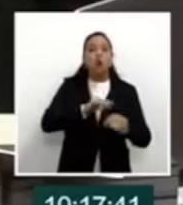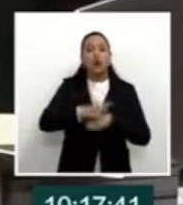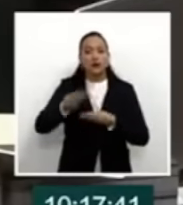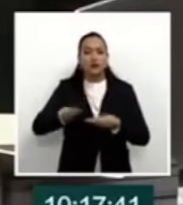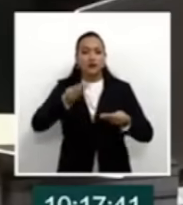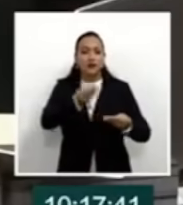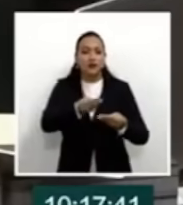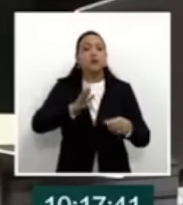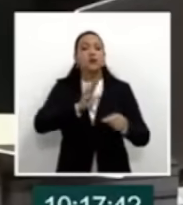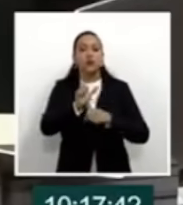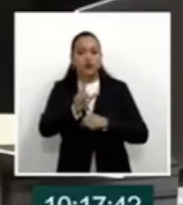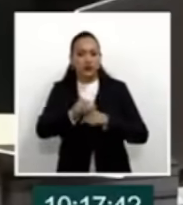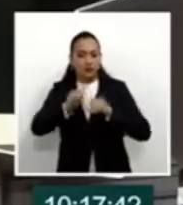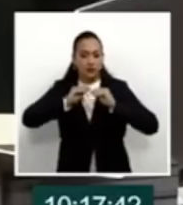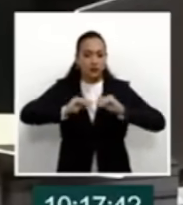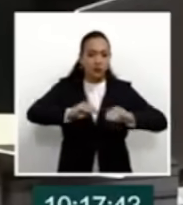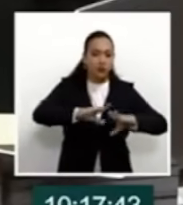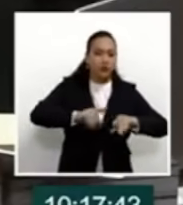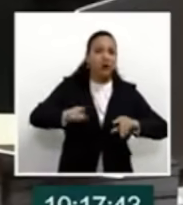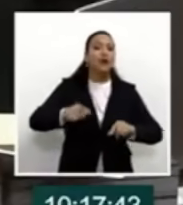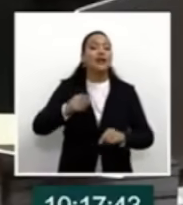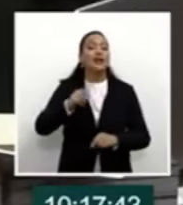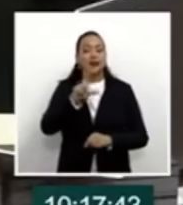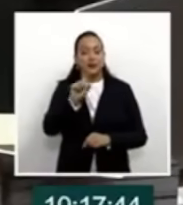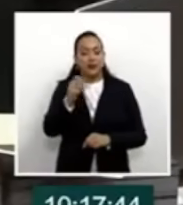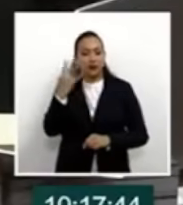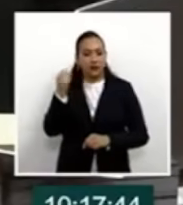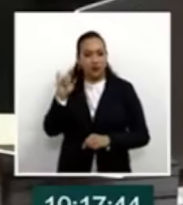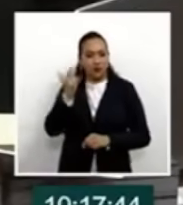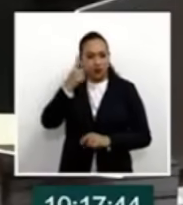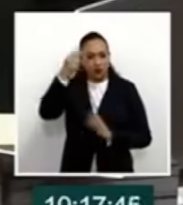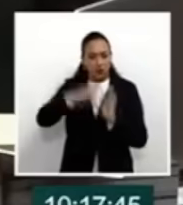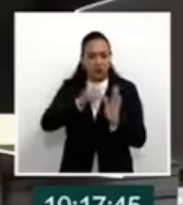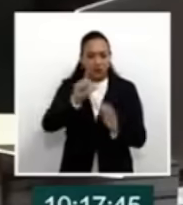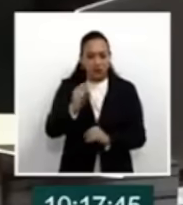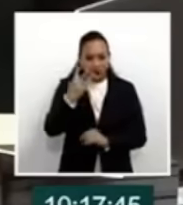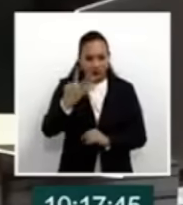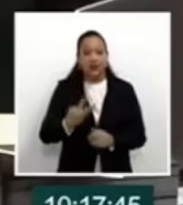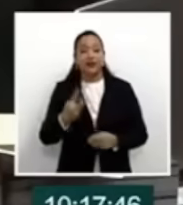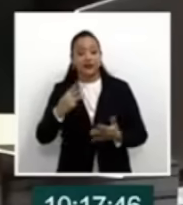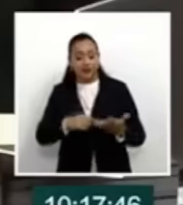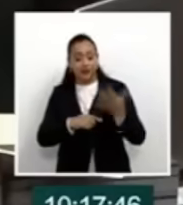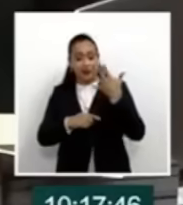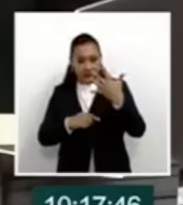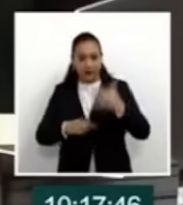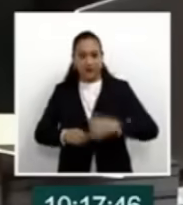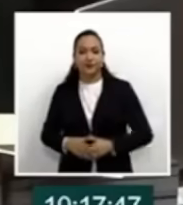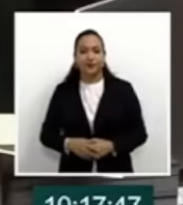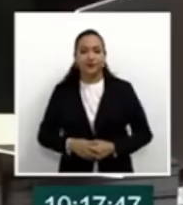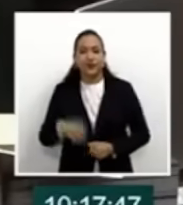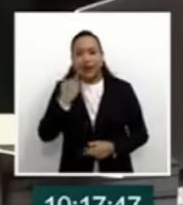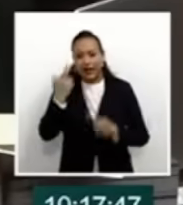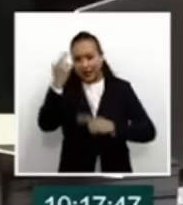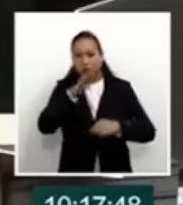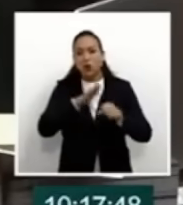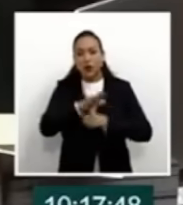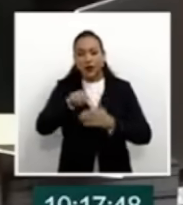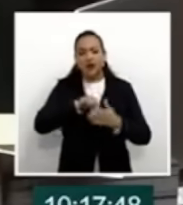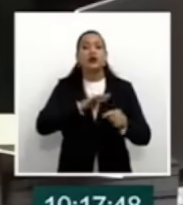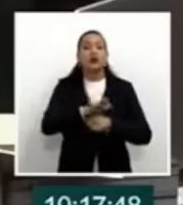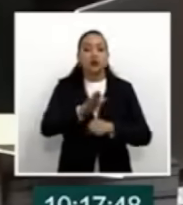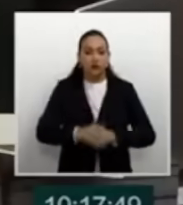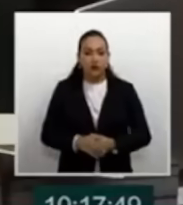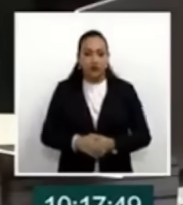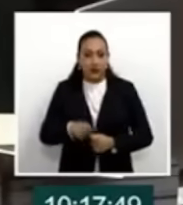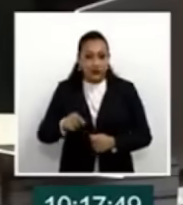expedidas mediante decreto publicado en el periódico oficial de la entidad el 29 de julio de 2023. Quinto, la declaratoria de invalidez decretada surtirá